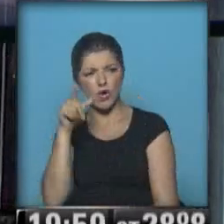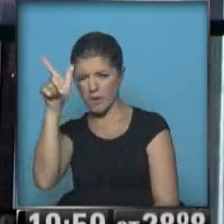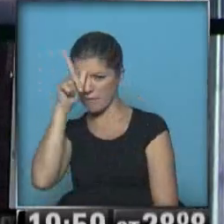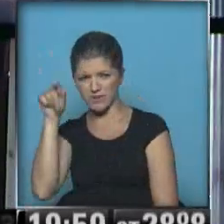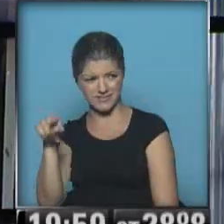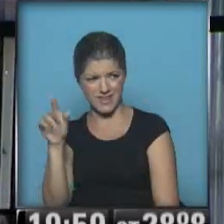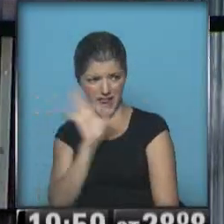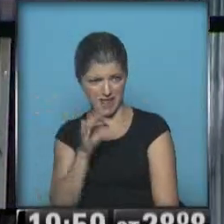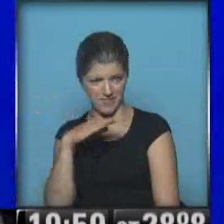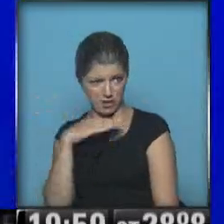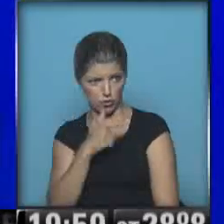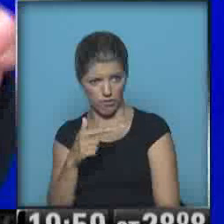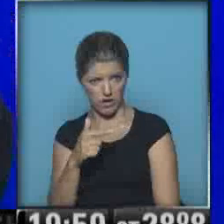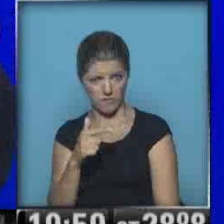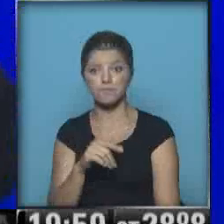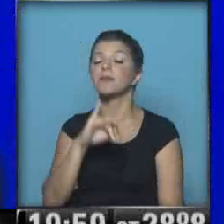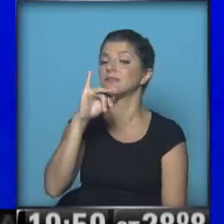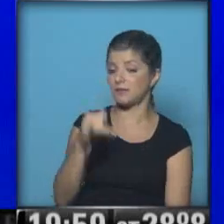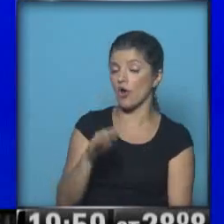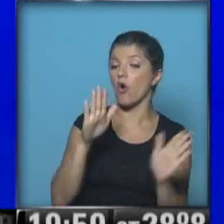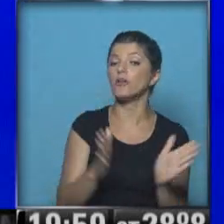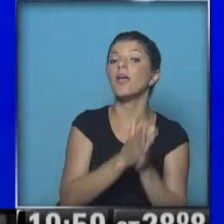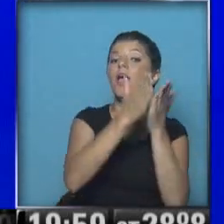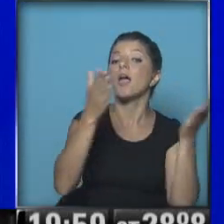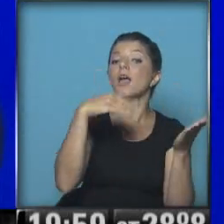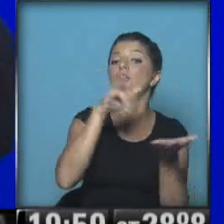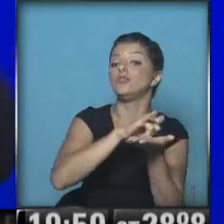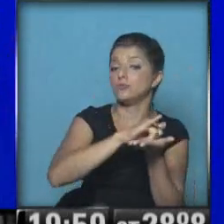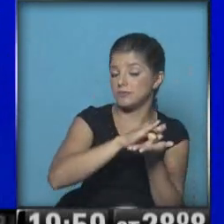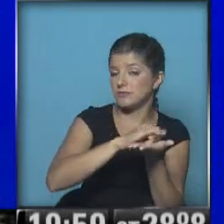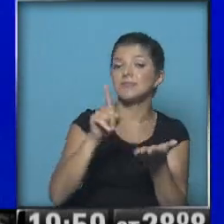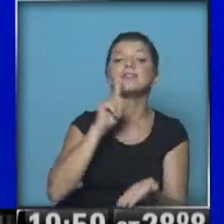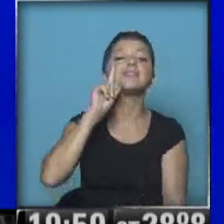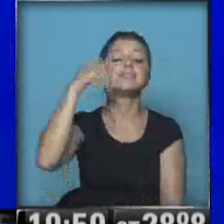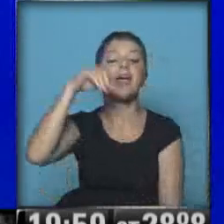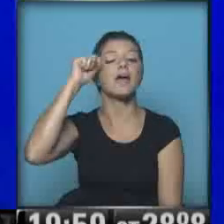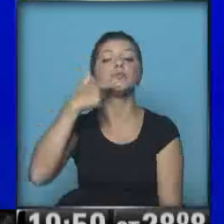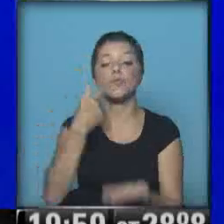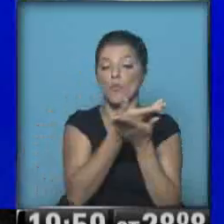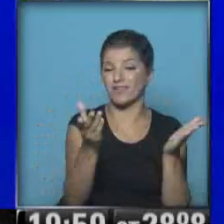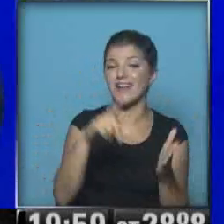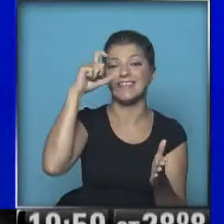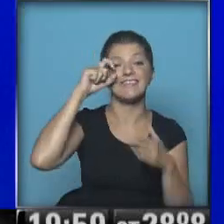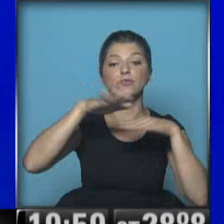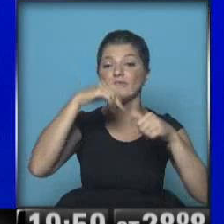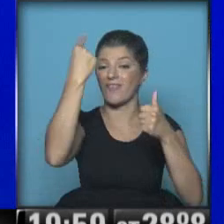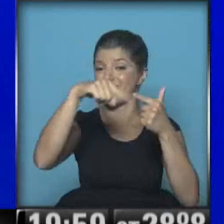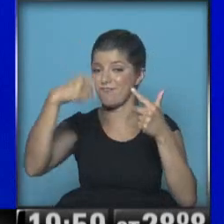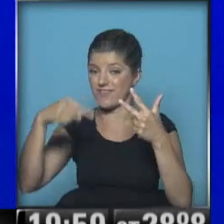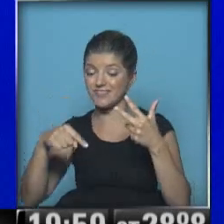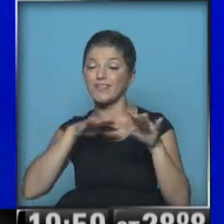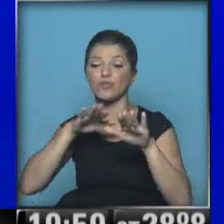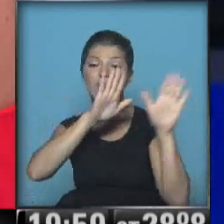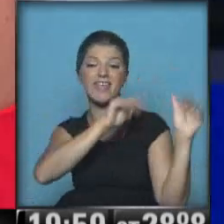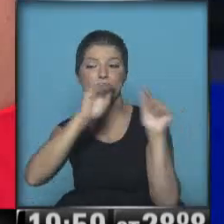cometido ningún delito. Efectivamente, el New York Times hoy tiene un artículo donde da cerca de 10 casos diferentes donde pasa exactamente